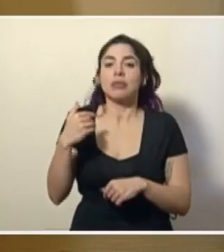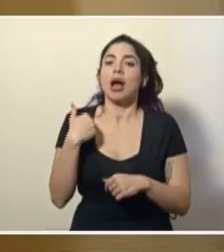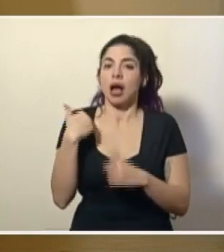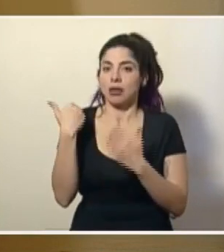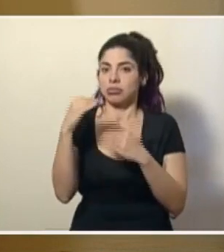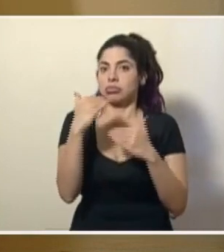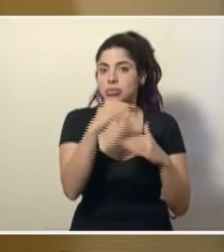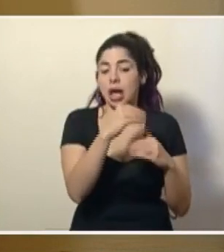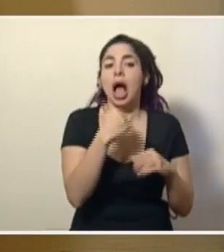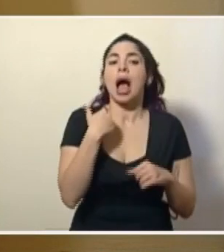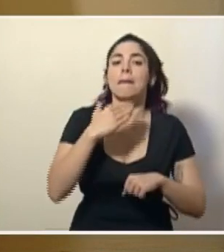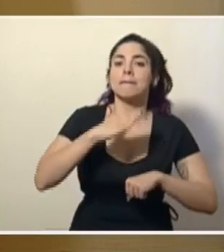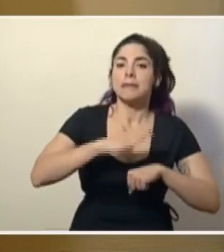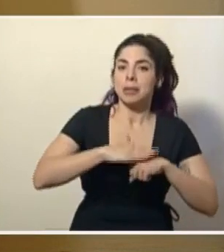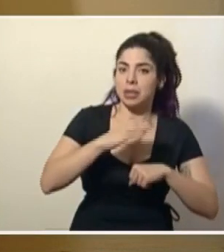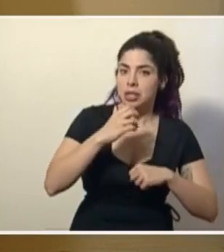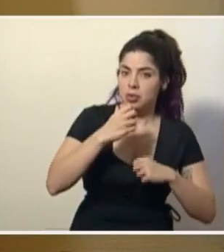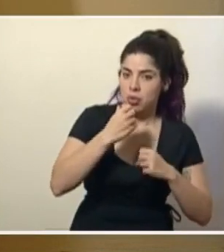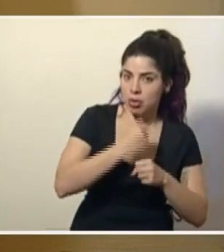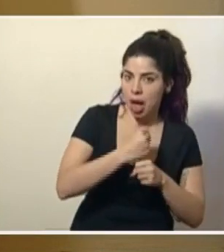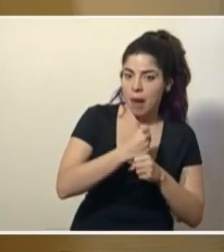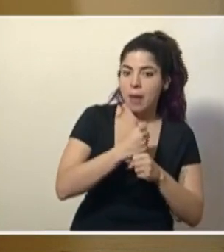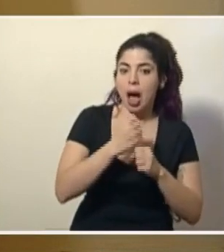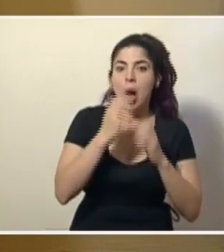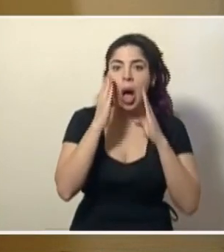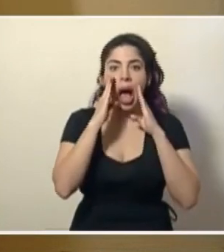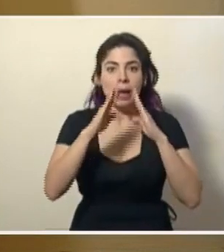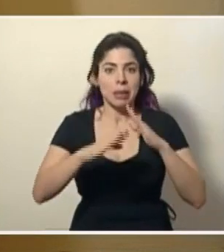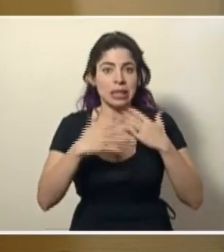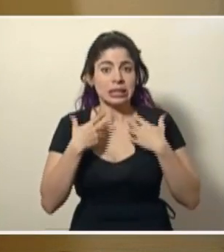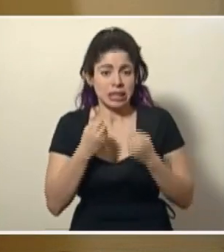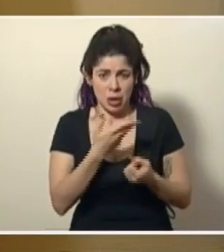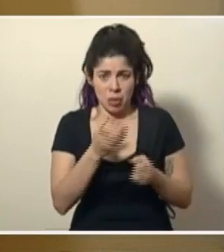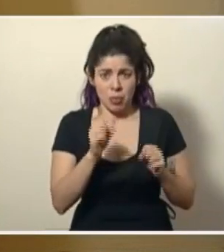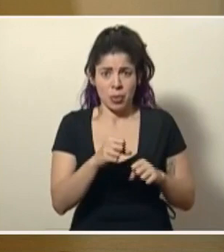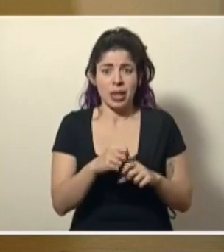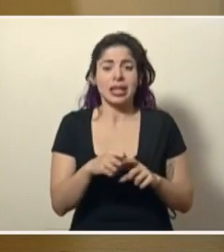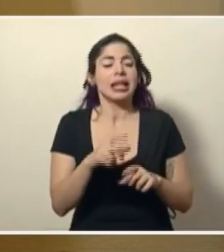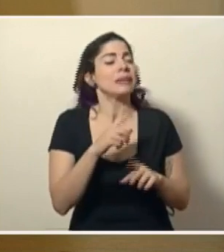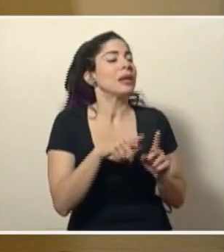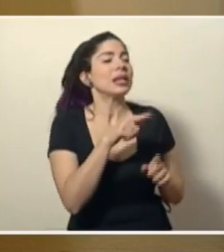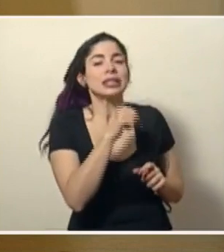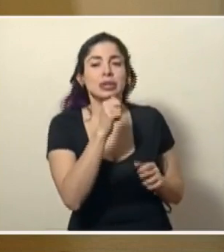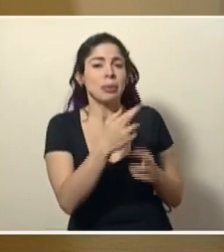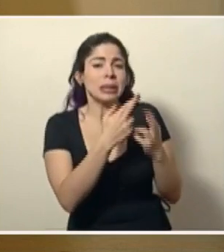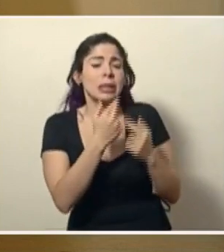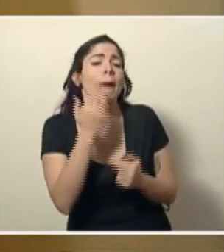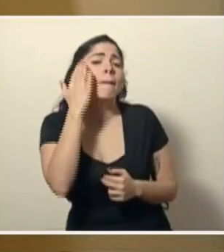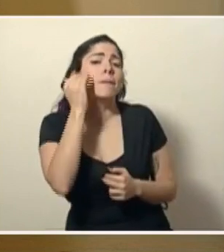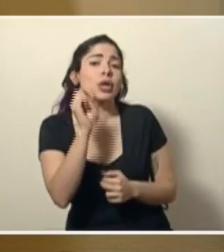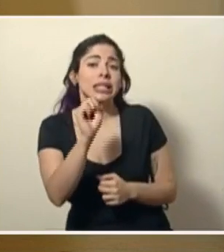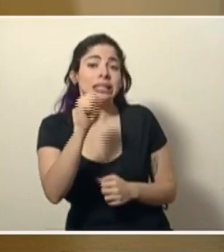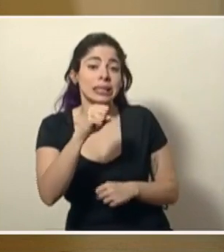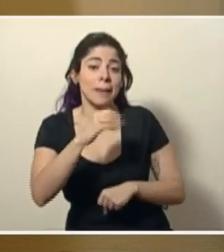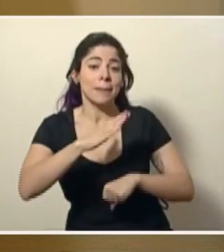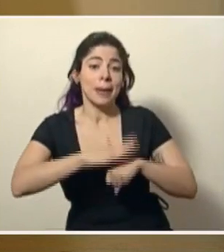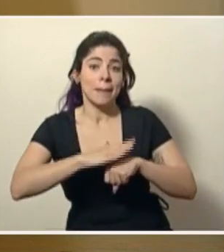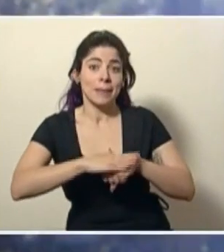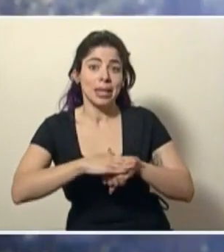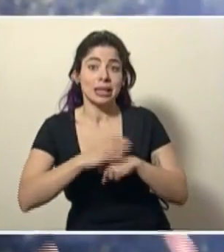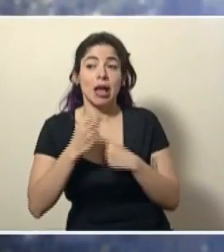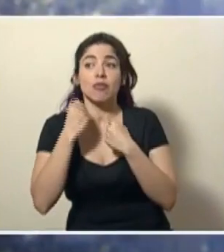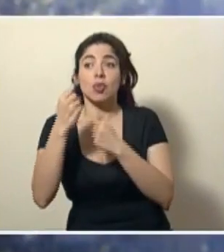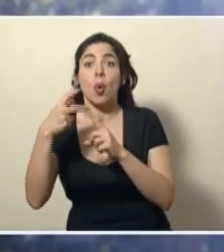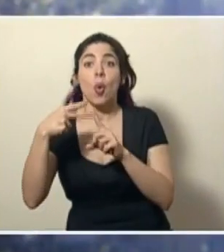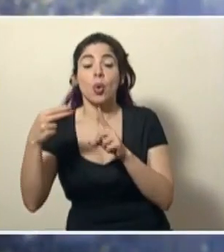entre ellas el trabajo, la atención básica, la atención en salud, que sí podrán ser Alex, es que aplicadas. no me está contestando. ¿Por qué sí se permite para ocio ir a